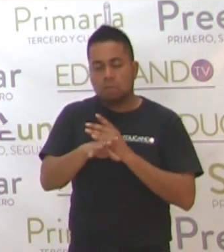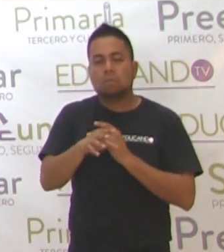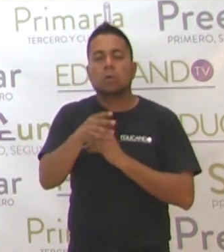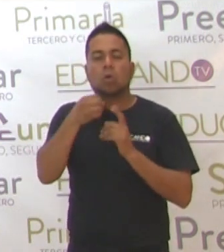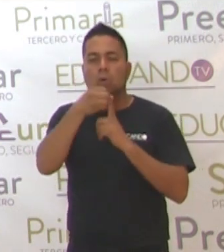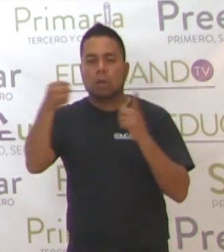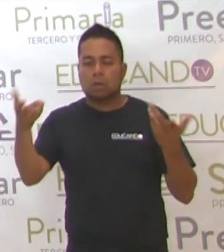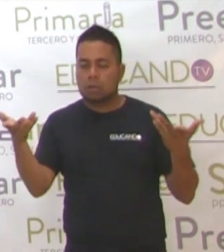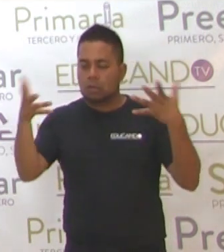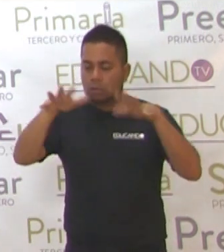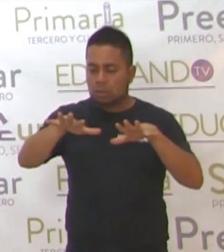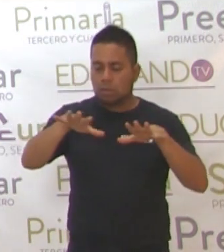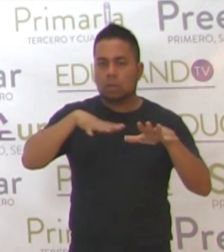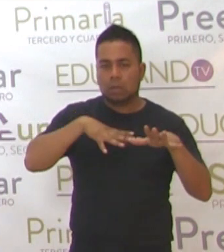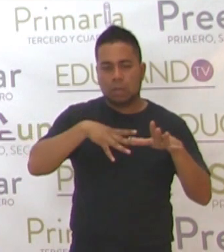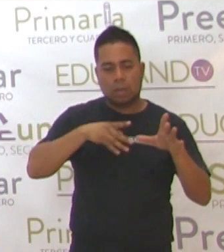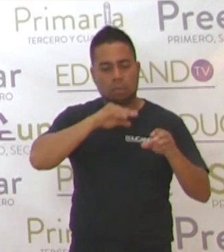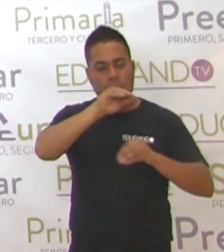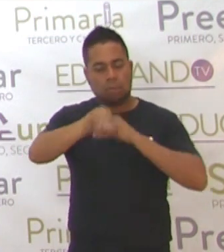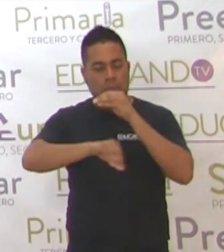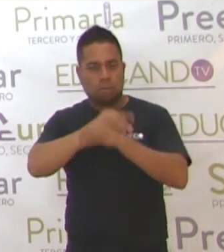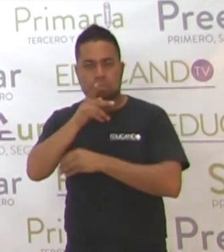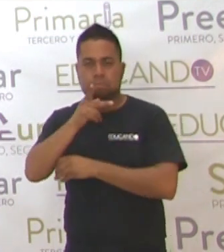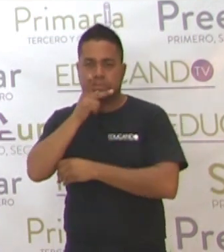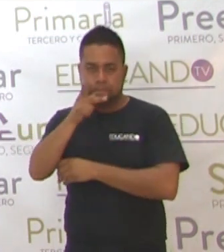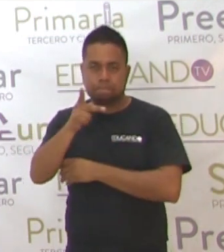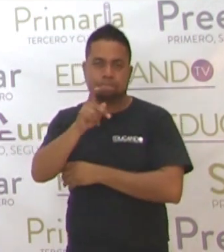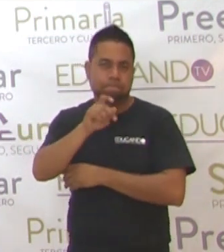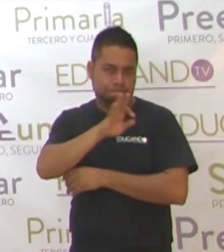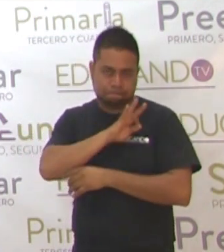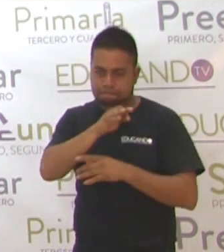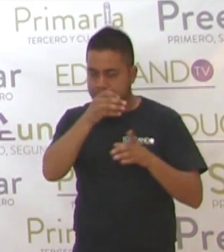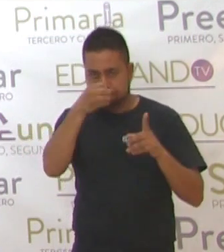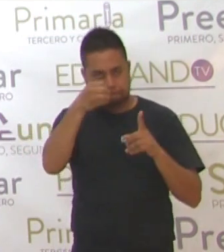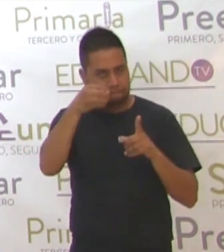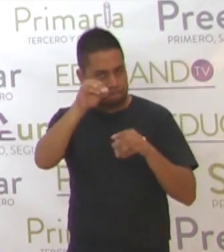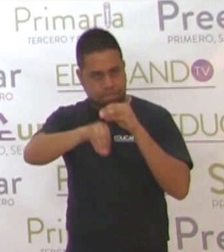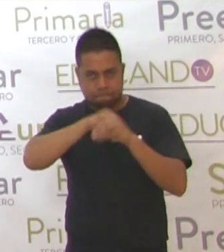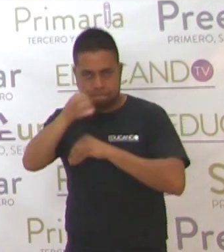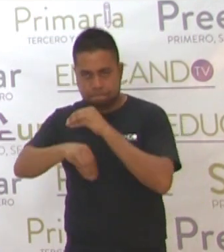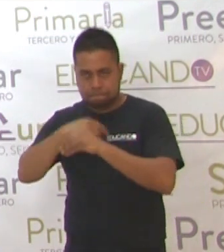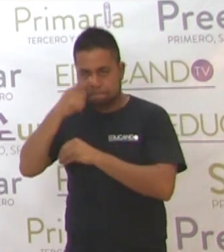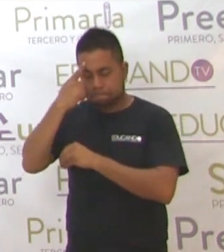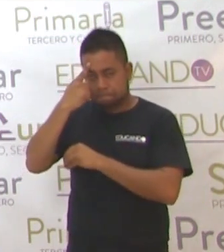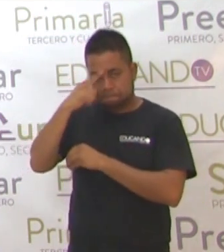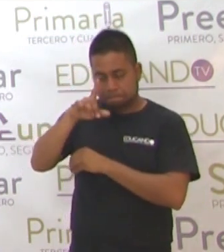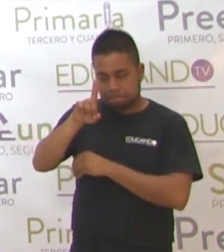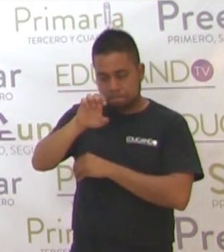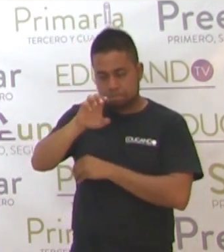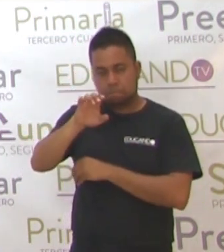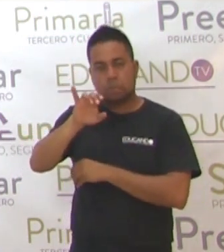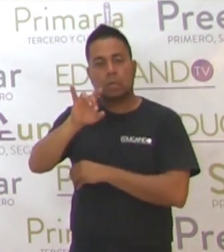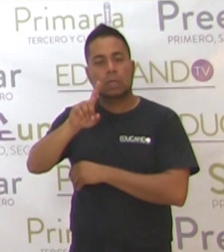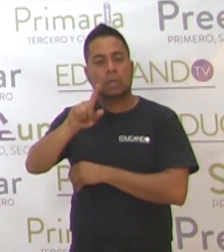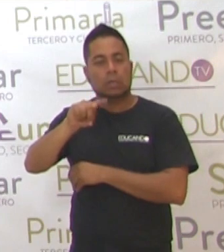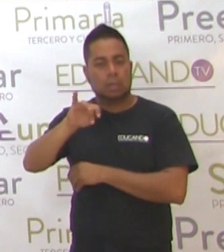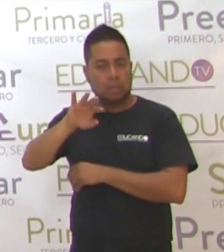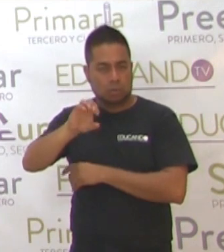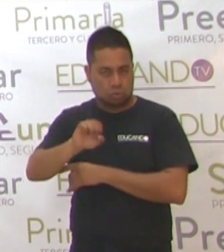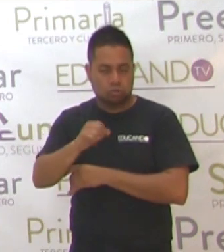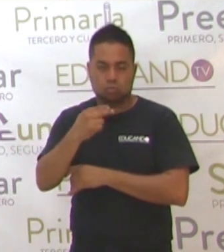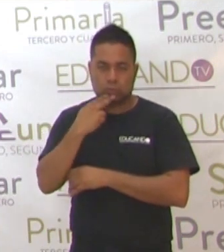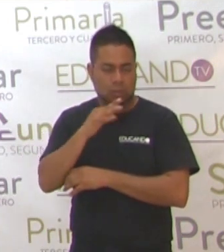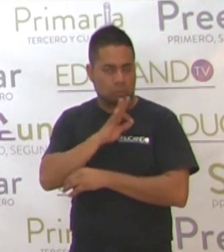utilizar dos o más de éticos y muchos más a lo largo de toda tu conversación si utilizamos por ejemplo